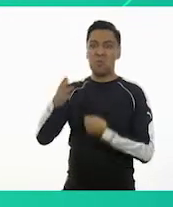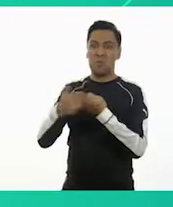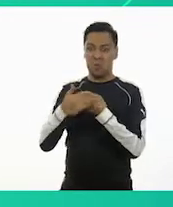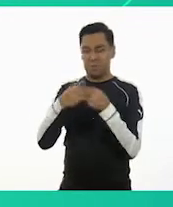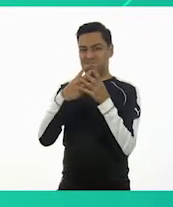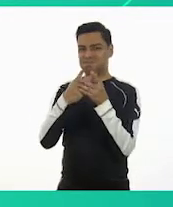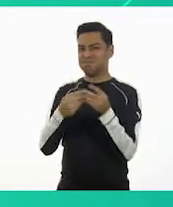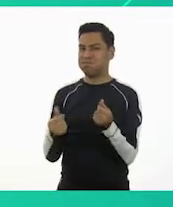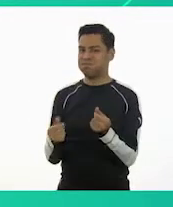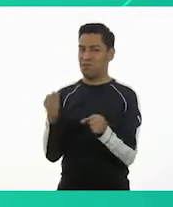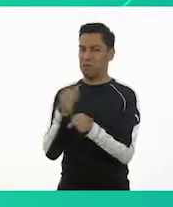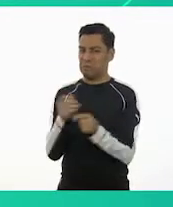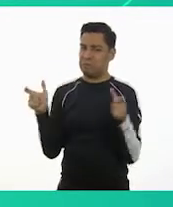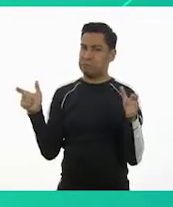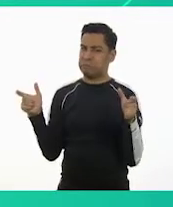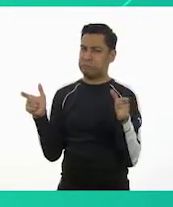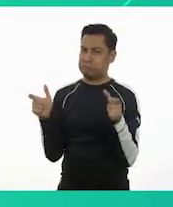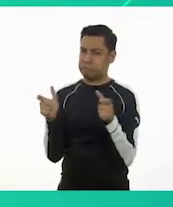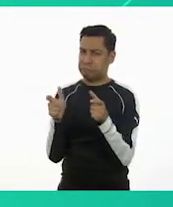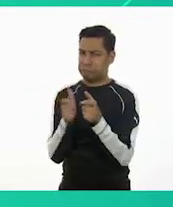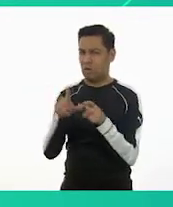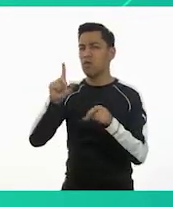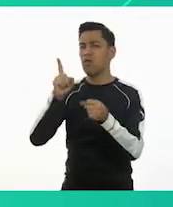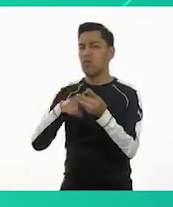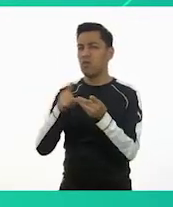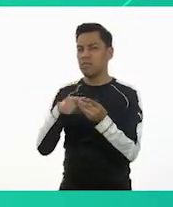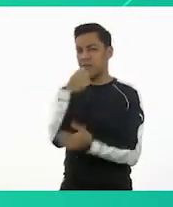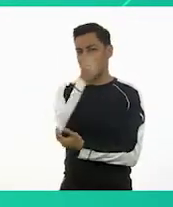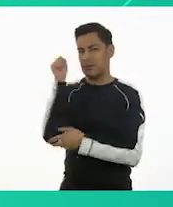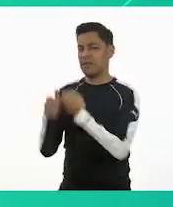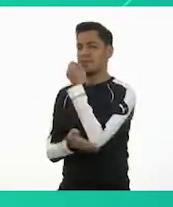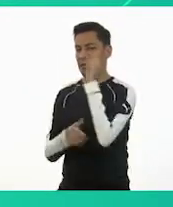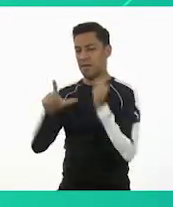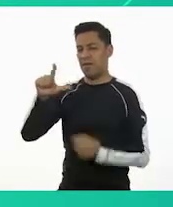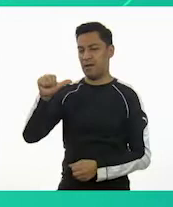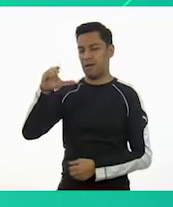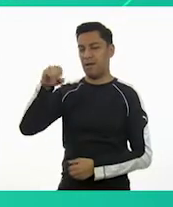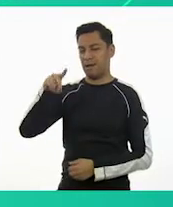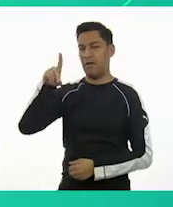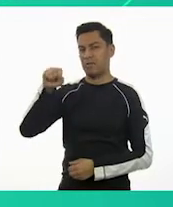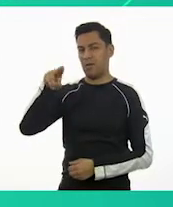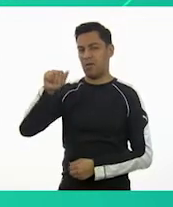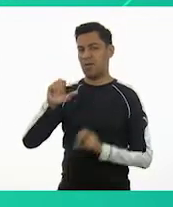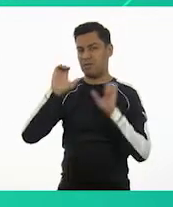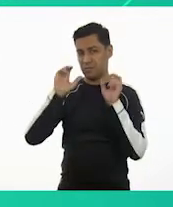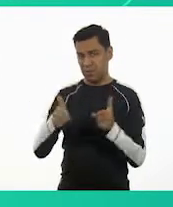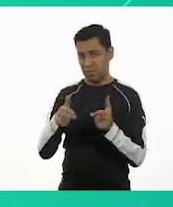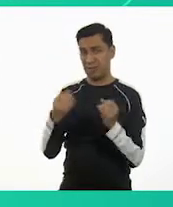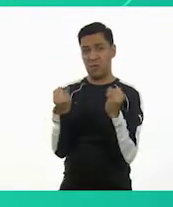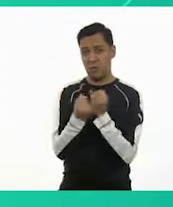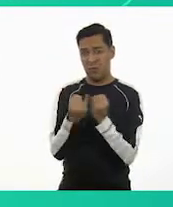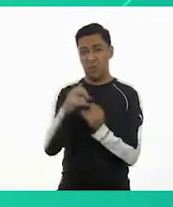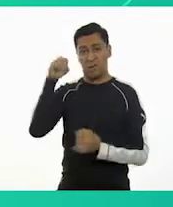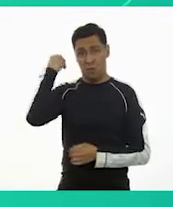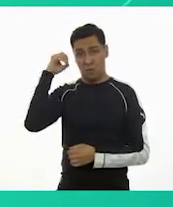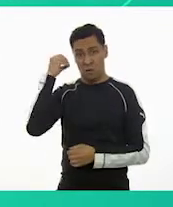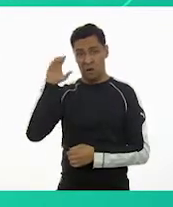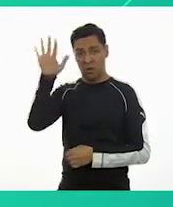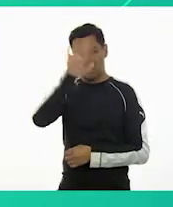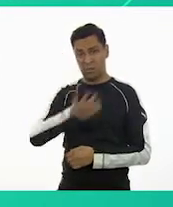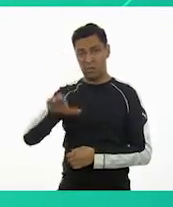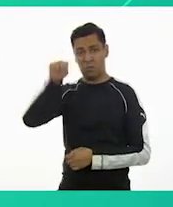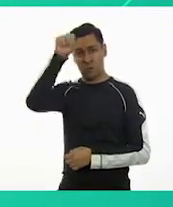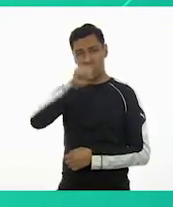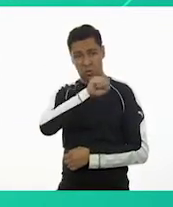pequeñas poblaciones naturales en la selva lacandona en Chiapas y una población en el noreste de Oaxaca y sureste de Veracruz. La